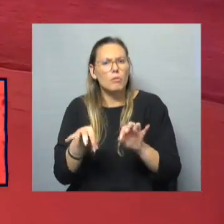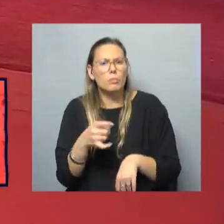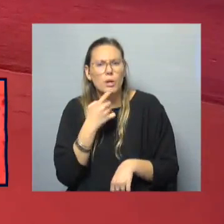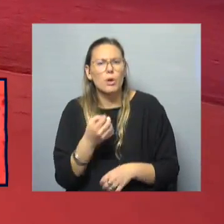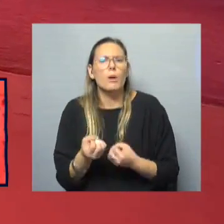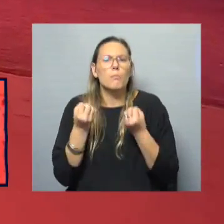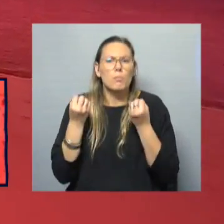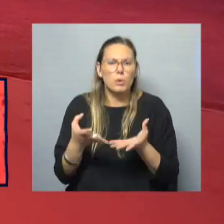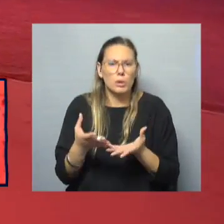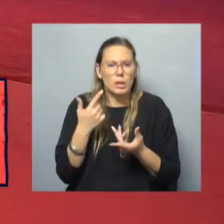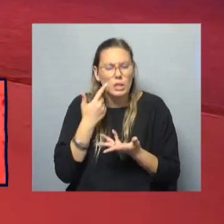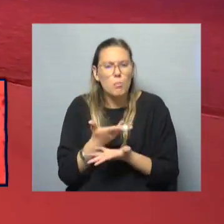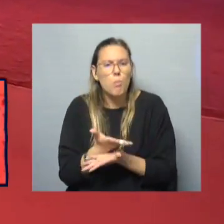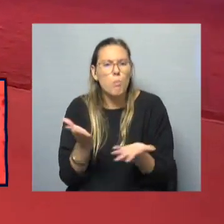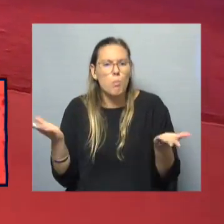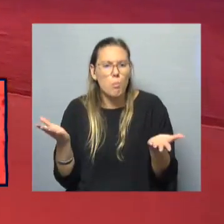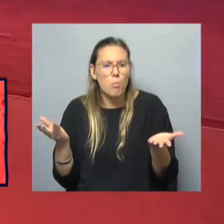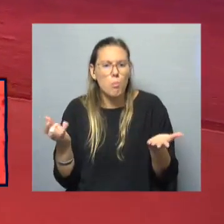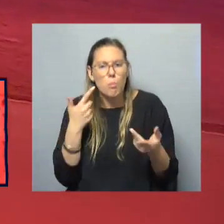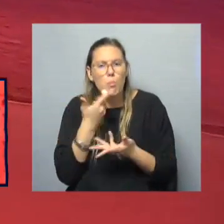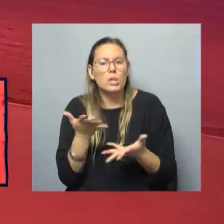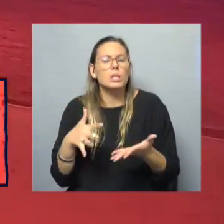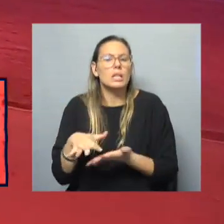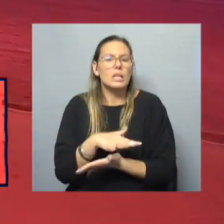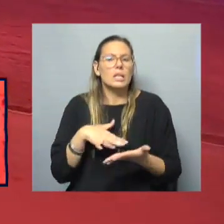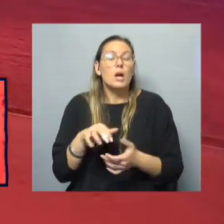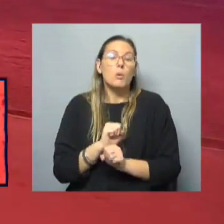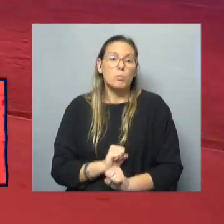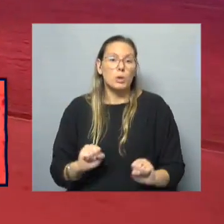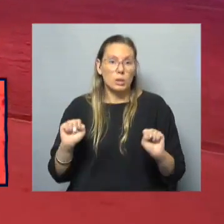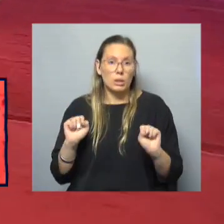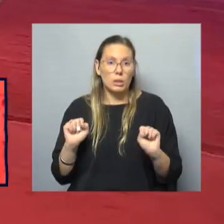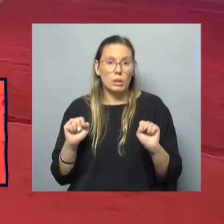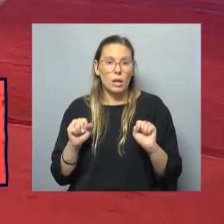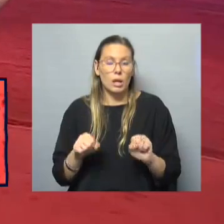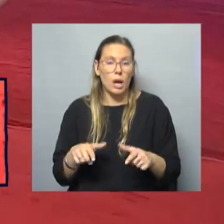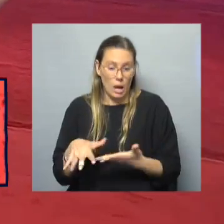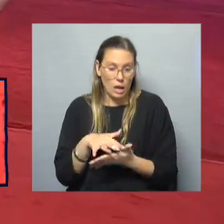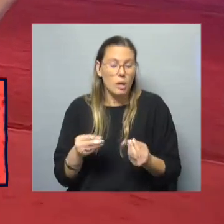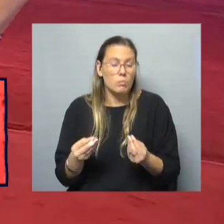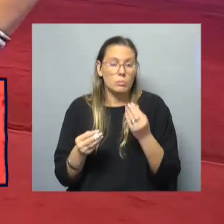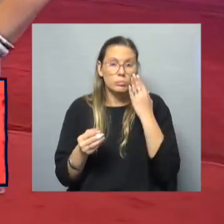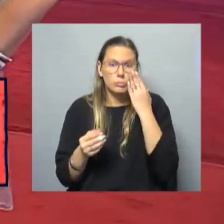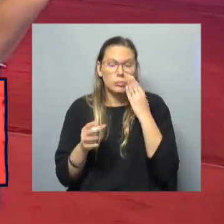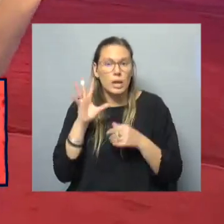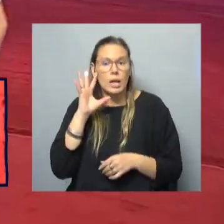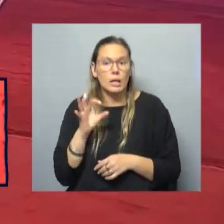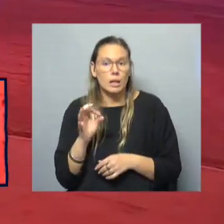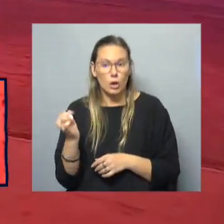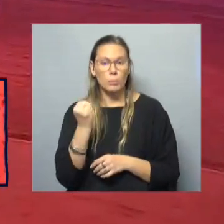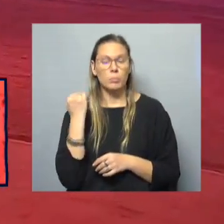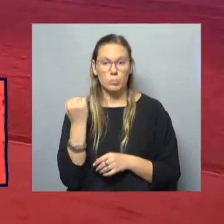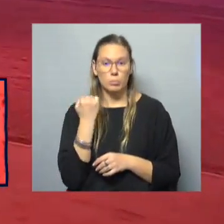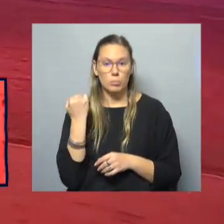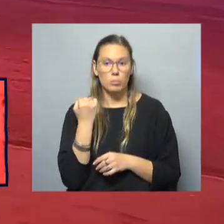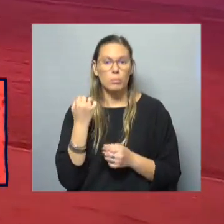Bueno, que se muestre todo lo que sucede, lo que pueda suceder en una alfombra. Me parece como súper importante